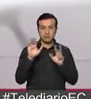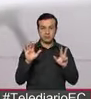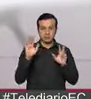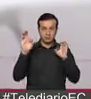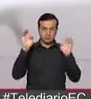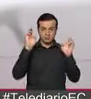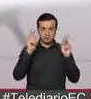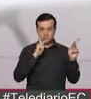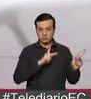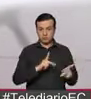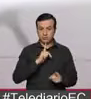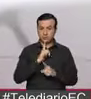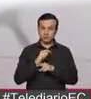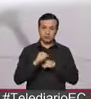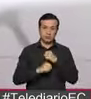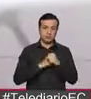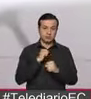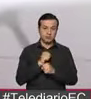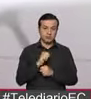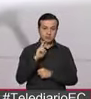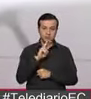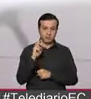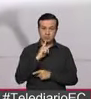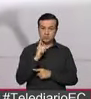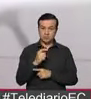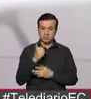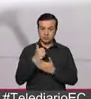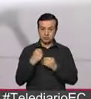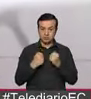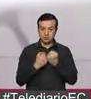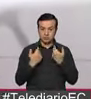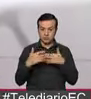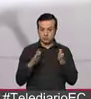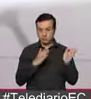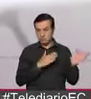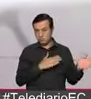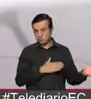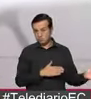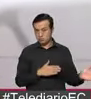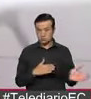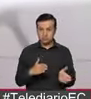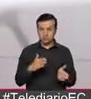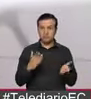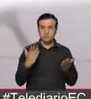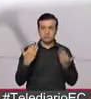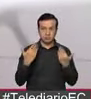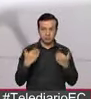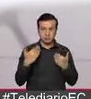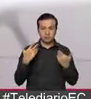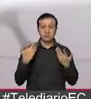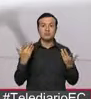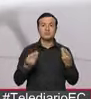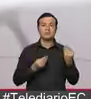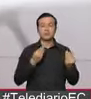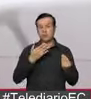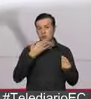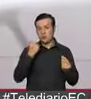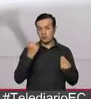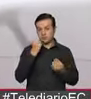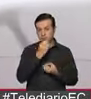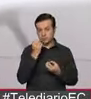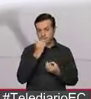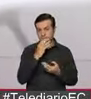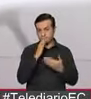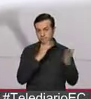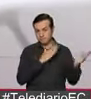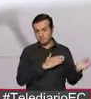desde inicios del año 2000 eso nos ha permitido un poco ir entendiendo no solamente es recogiendo de mejor manera la información